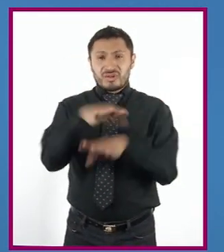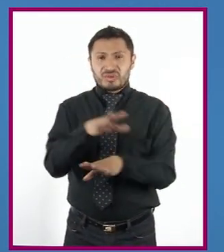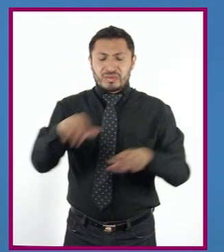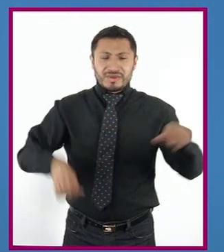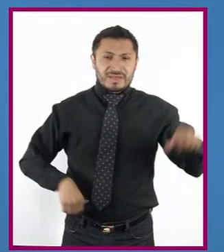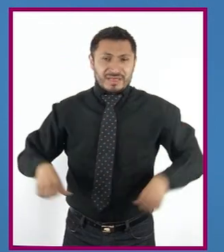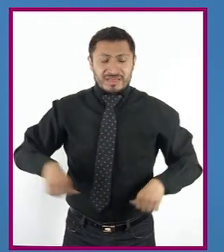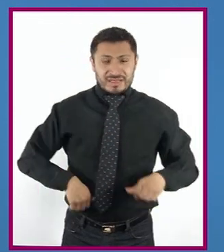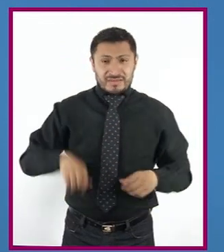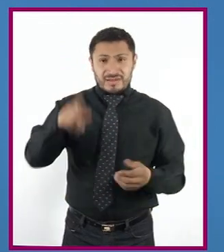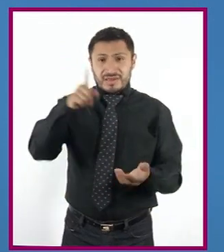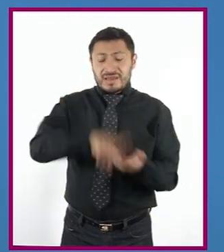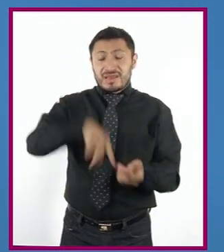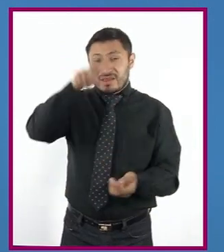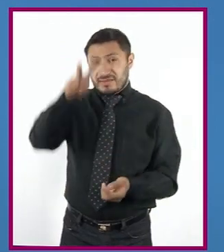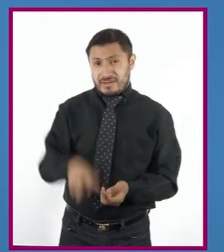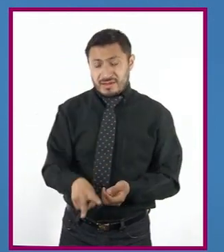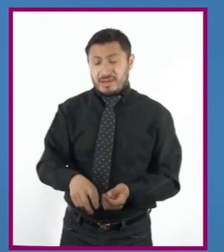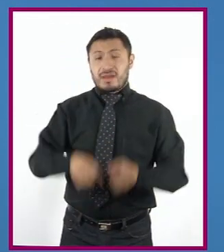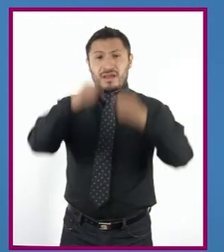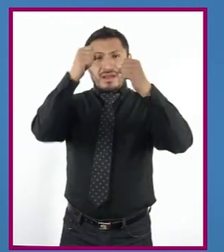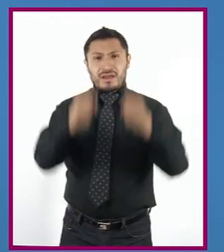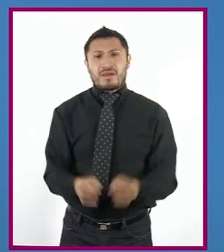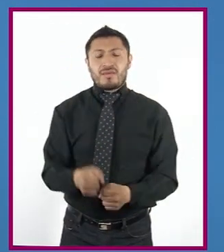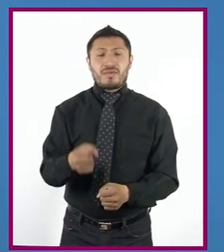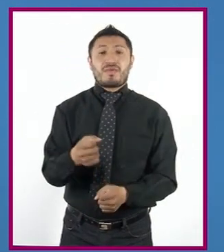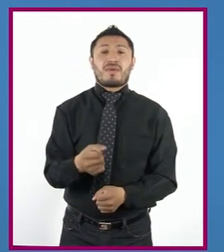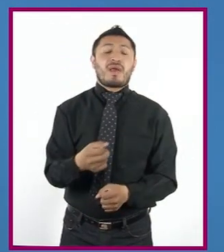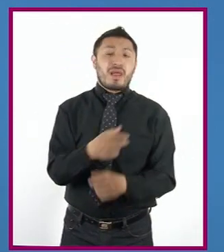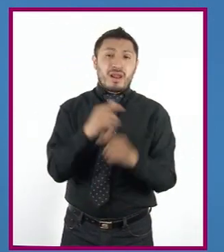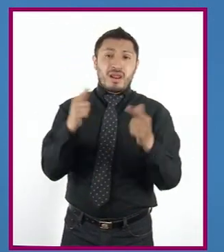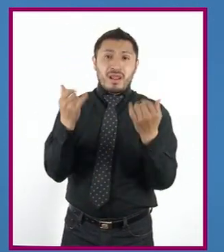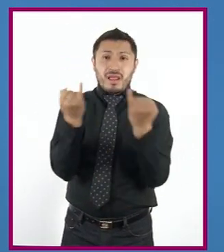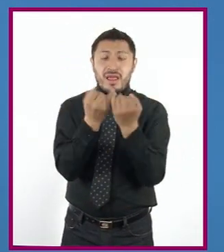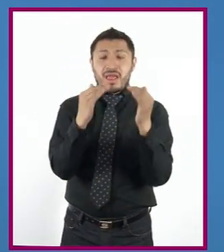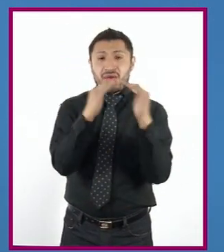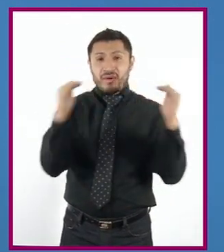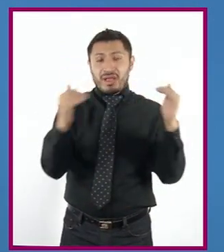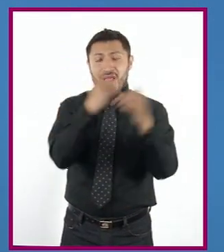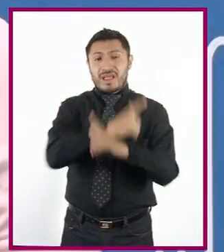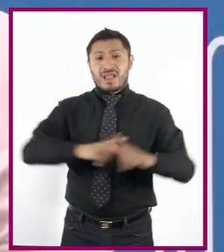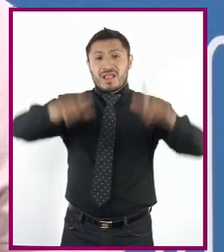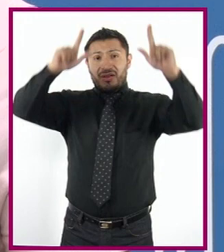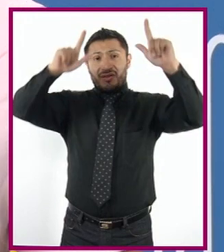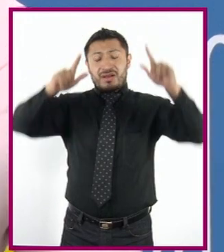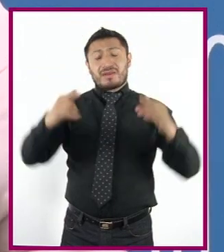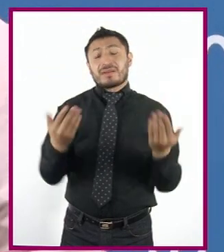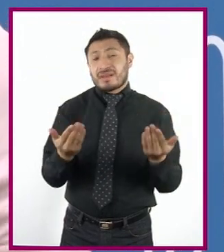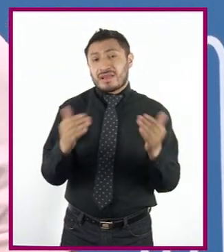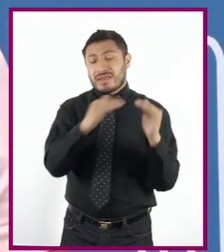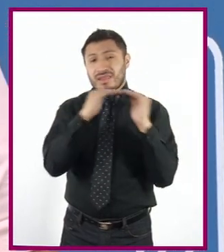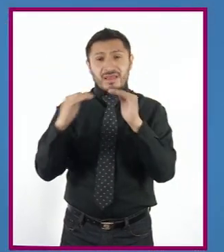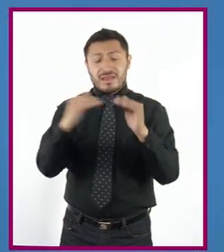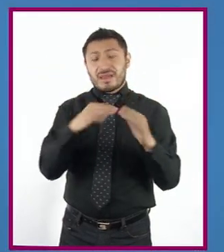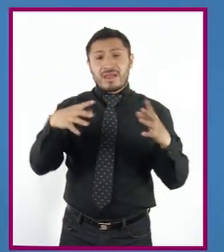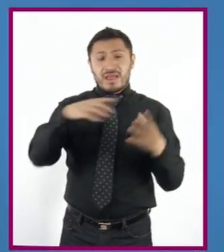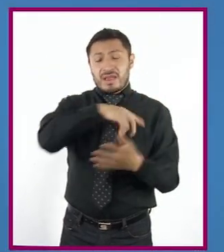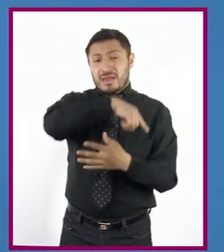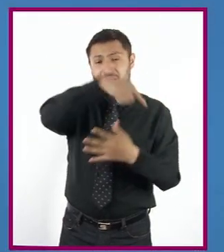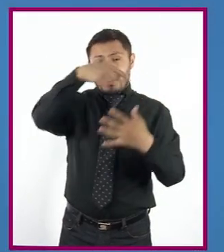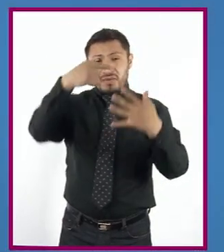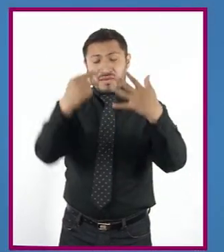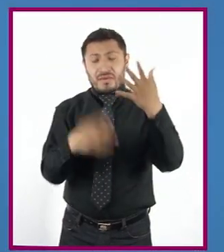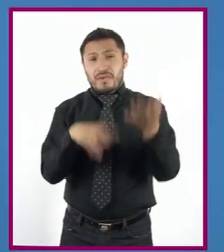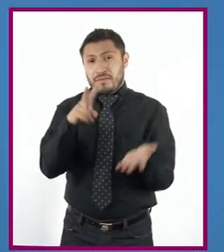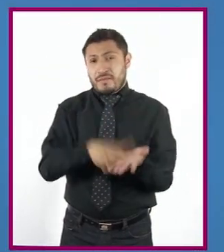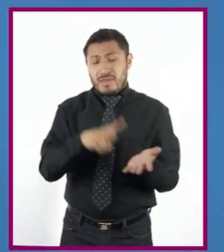verdad, garantizar el ejercicio de la igualdad, equidad y libertad, y a un conjunto de valores que rigen